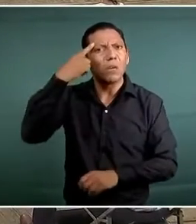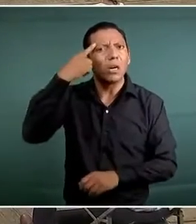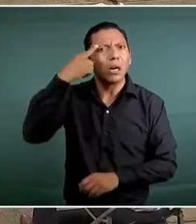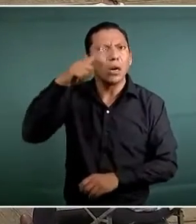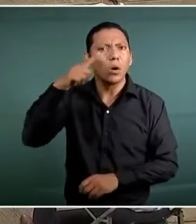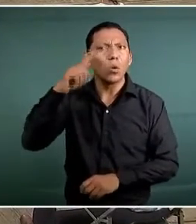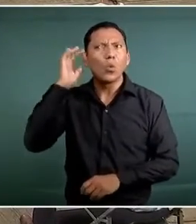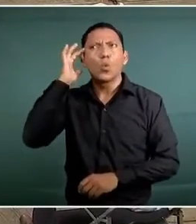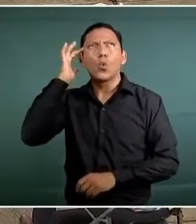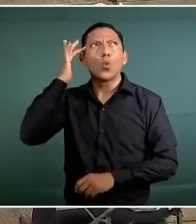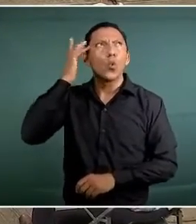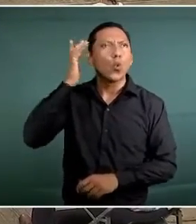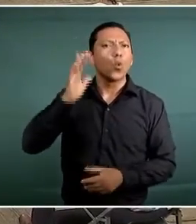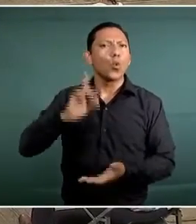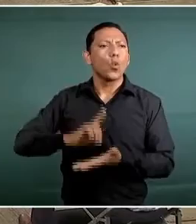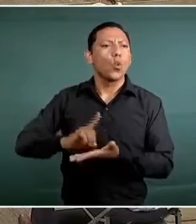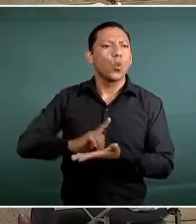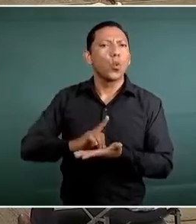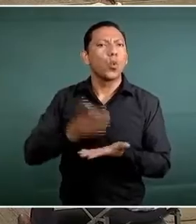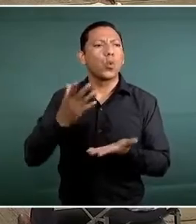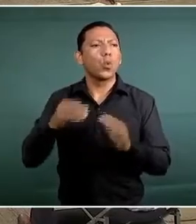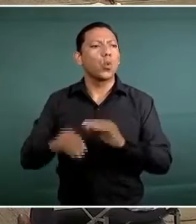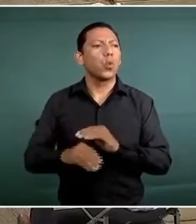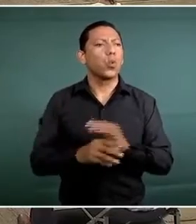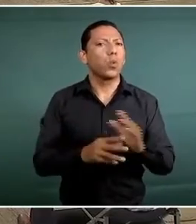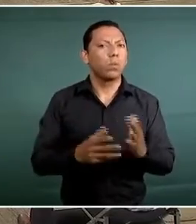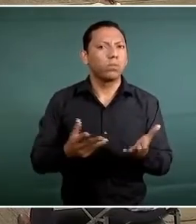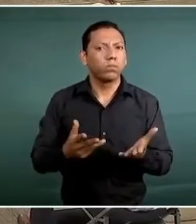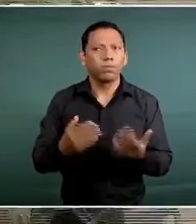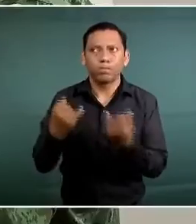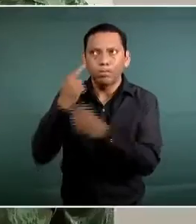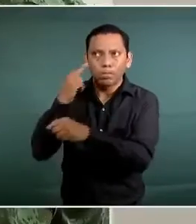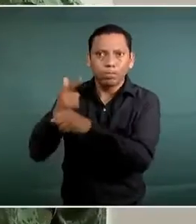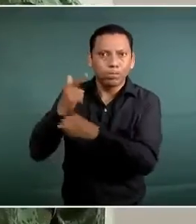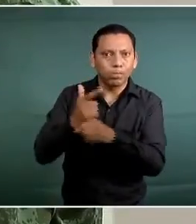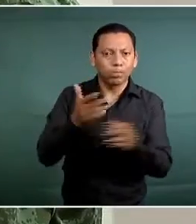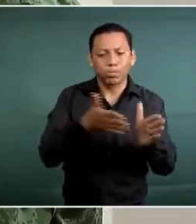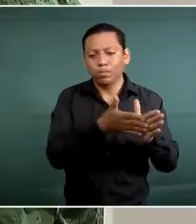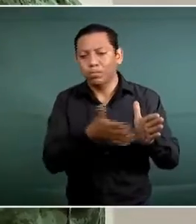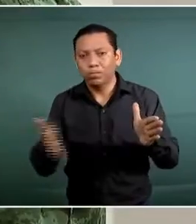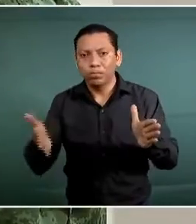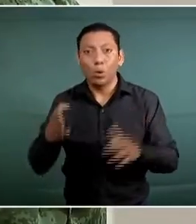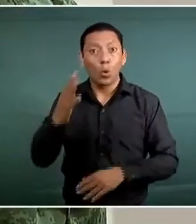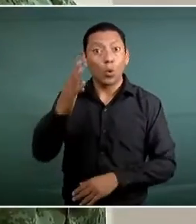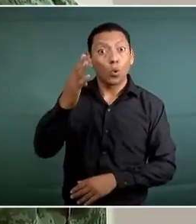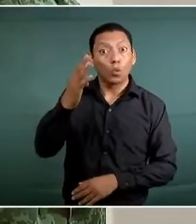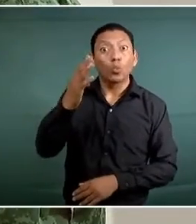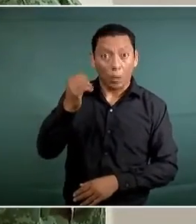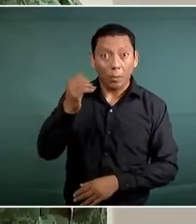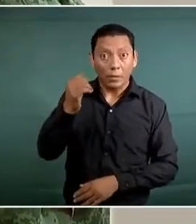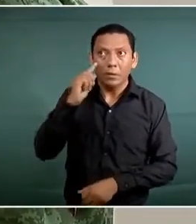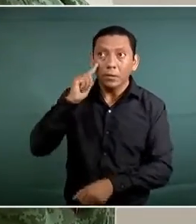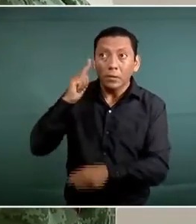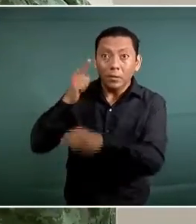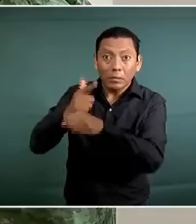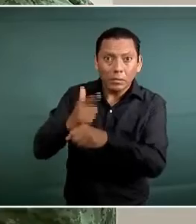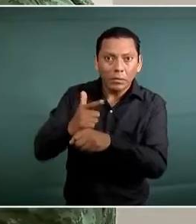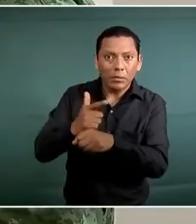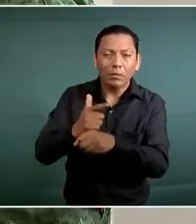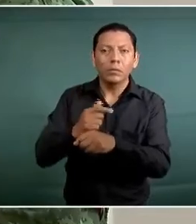drogas en el país. En lo que va de la administración, hemos tenido 9 alertamientos aéreos, 6